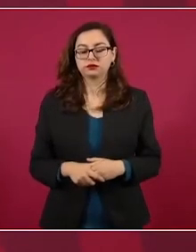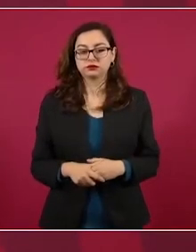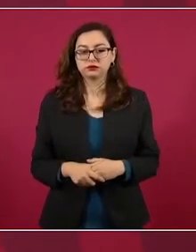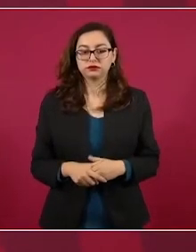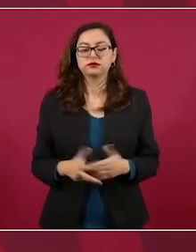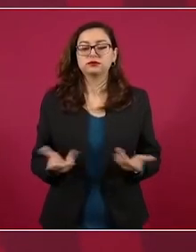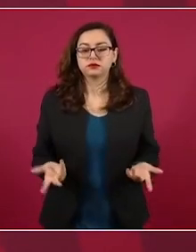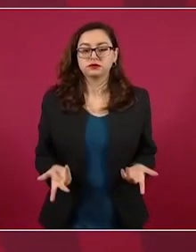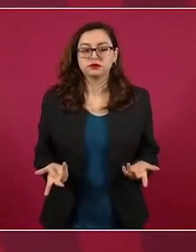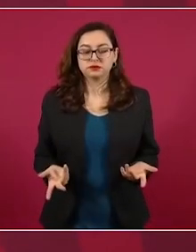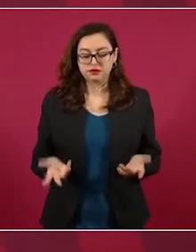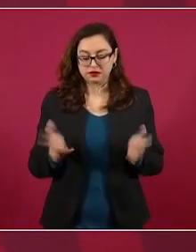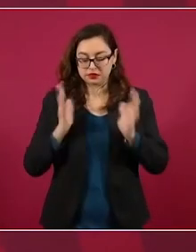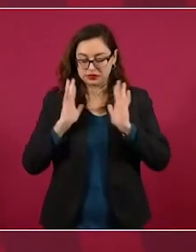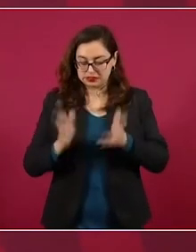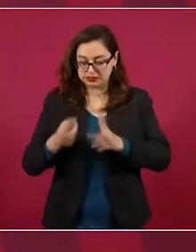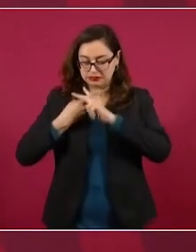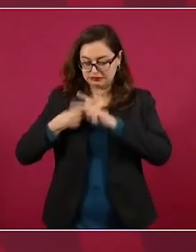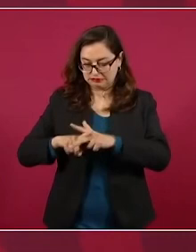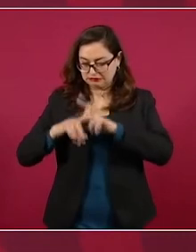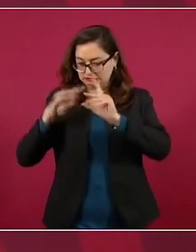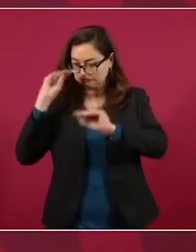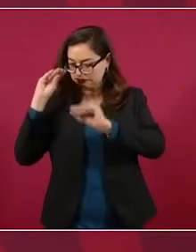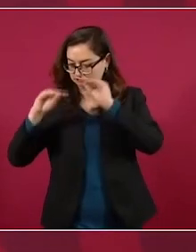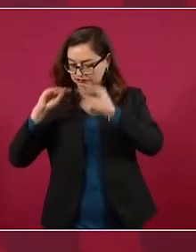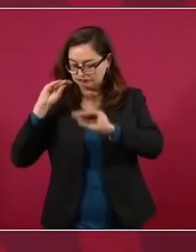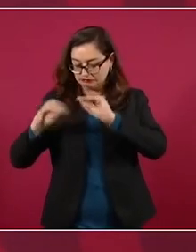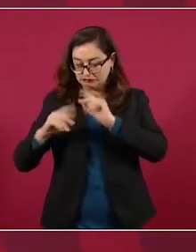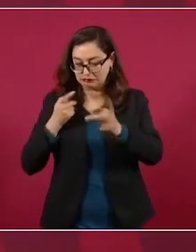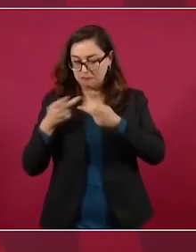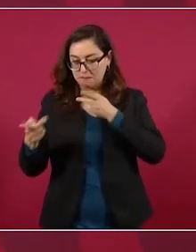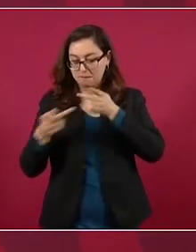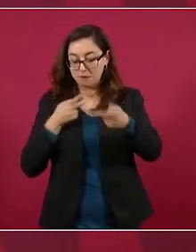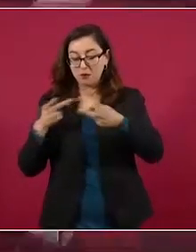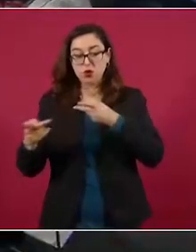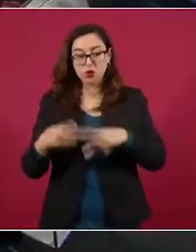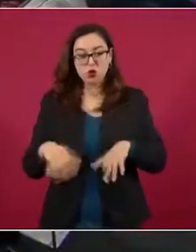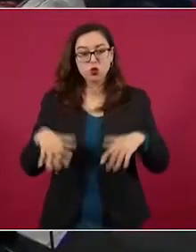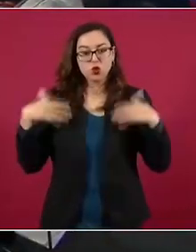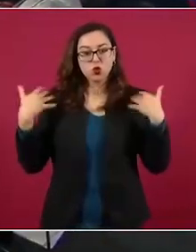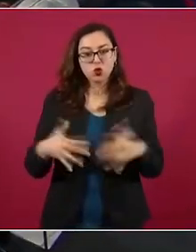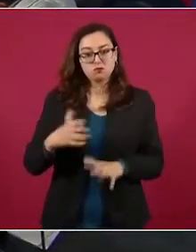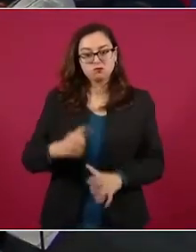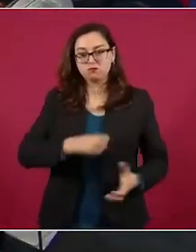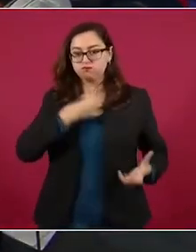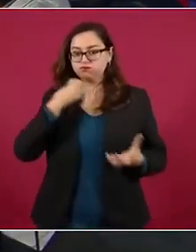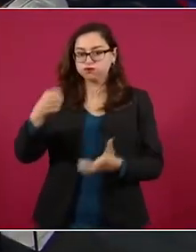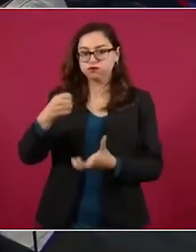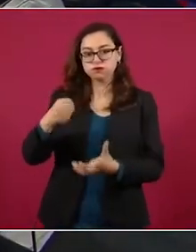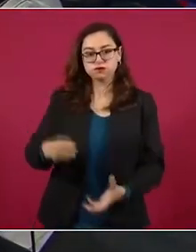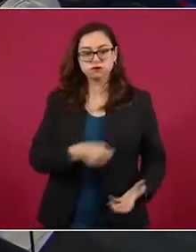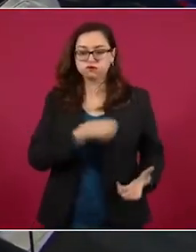Ese lo estamos trabajando y eso va a significar mucha, mucha inversión.